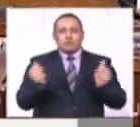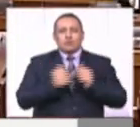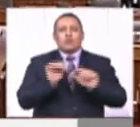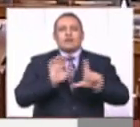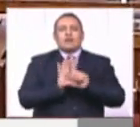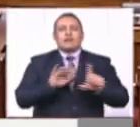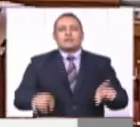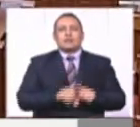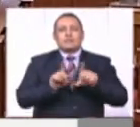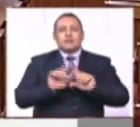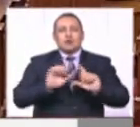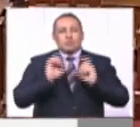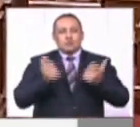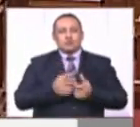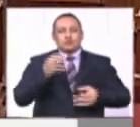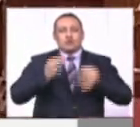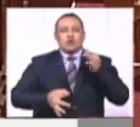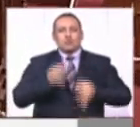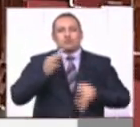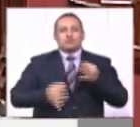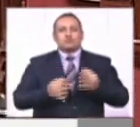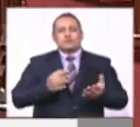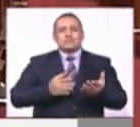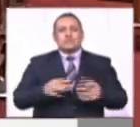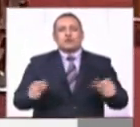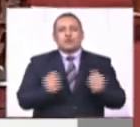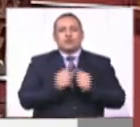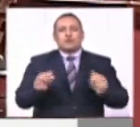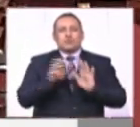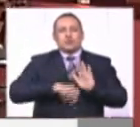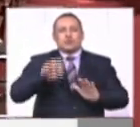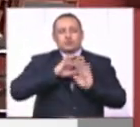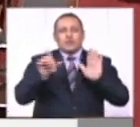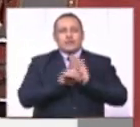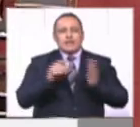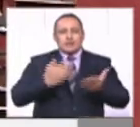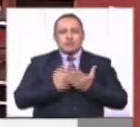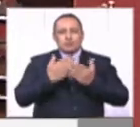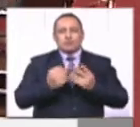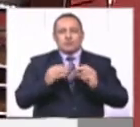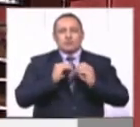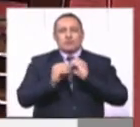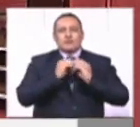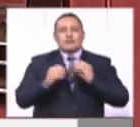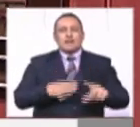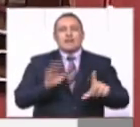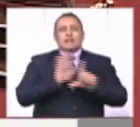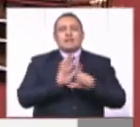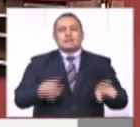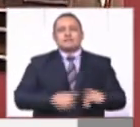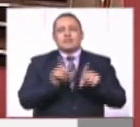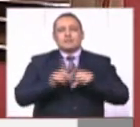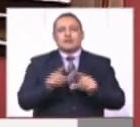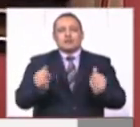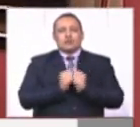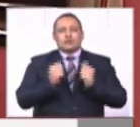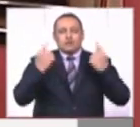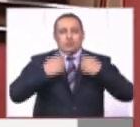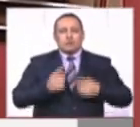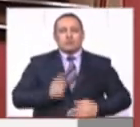legislativa de la comisión de Justicia de los proyectos de ley que Proponen modificar la ley de martillero